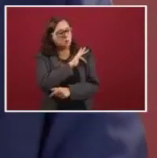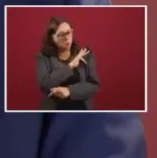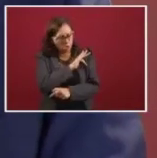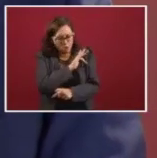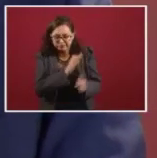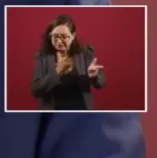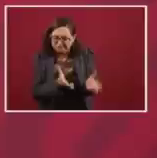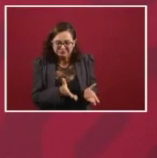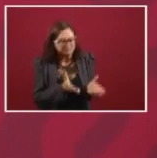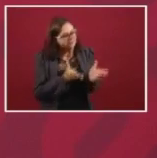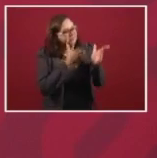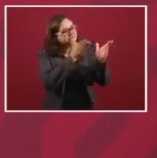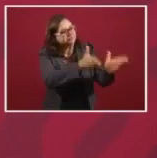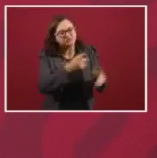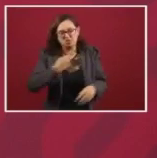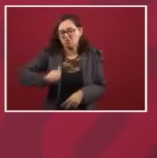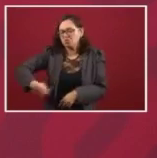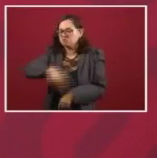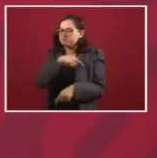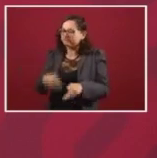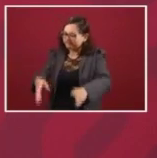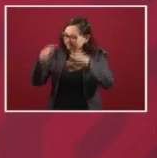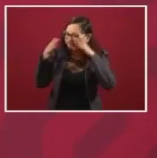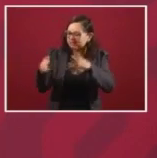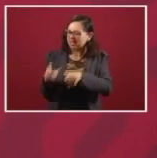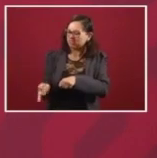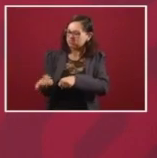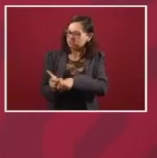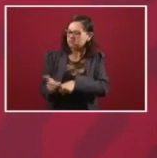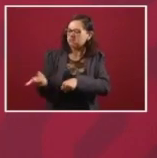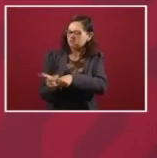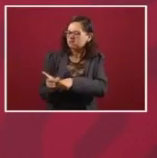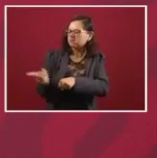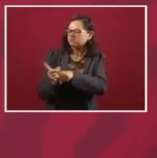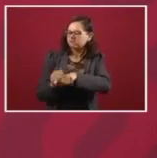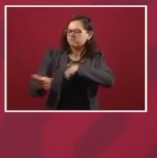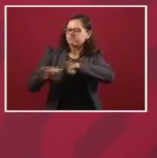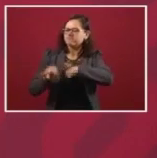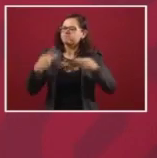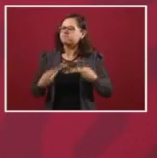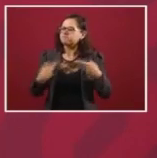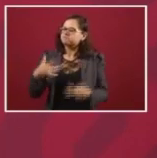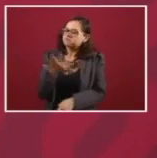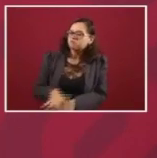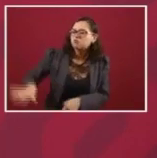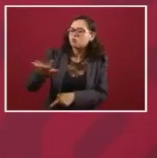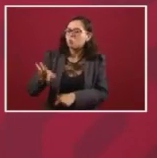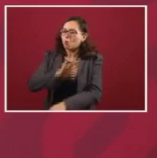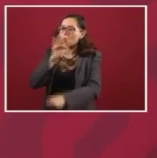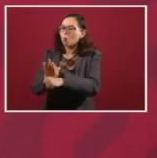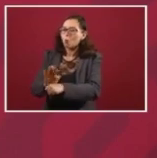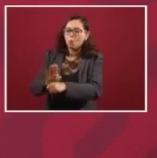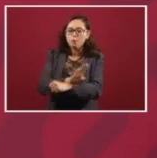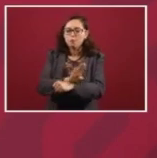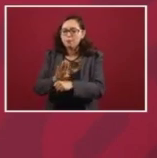estamos haciendo lo que nos corresponde, trabajando todos los días por el bienestar del pueblo. No es un asunto fácil,